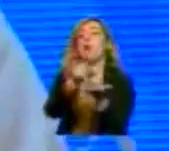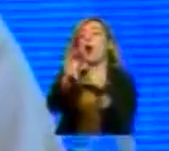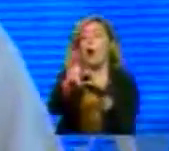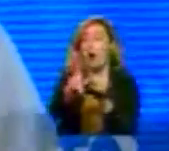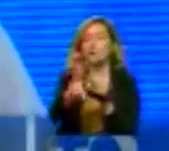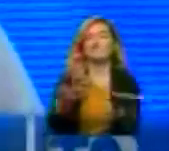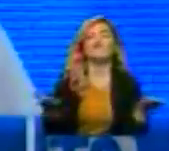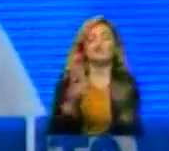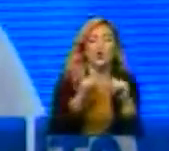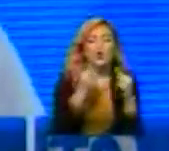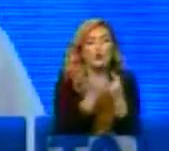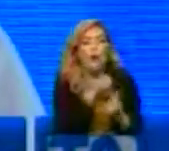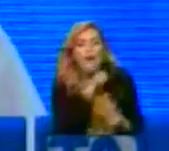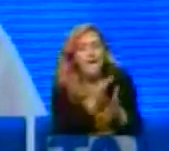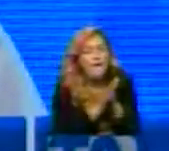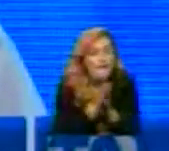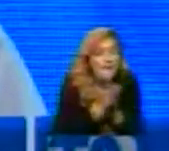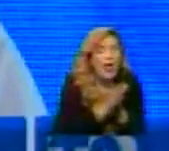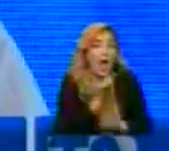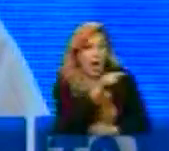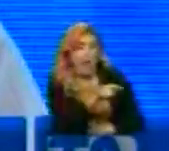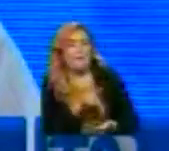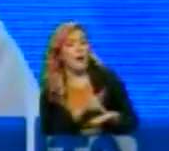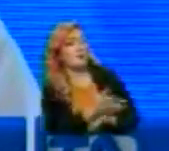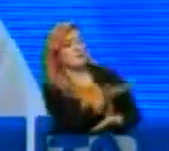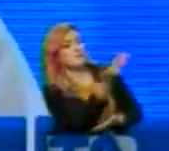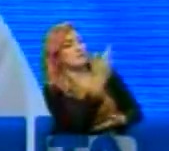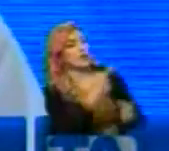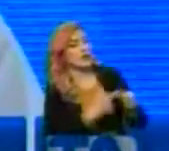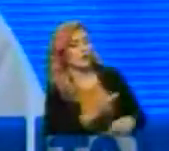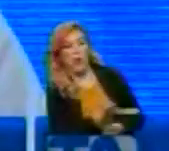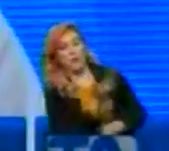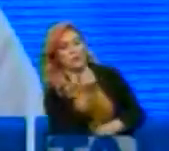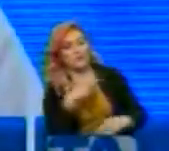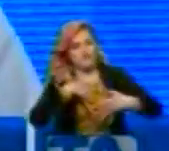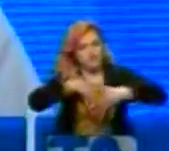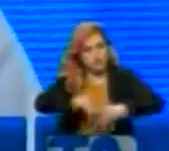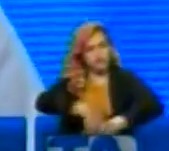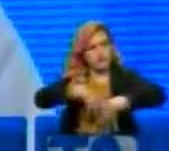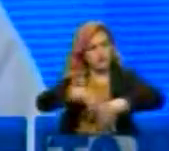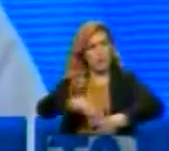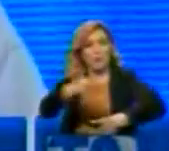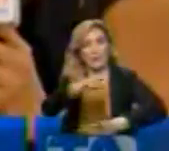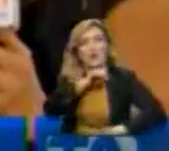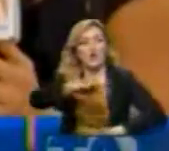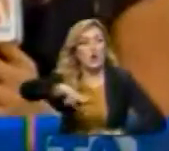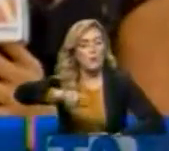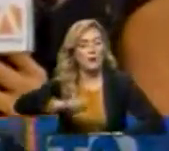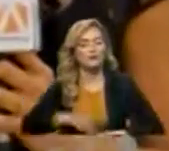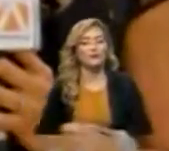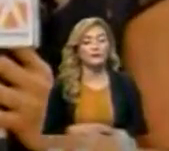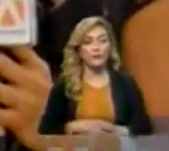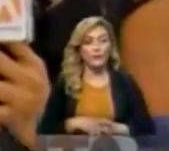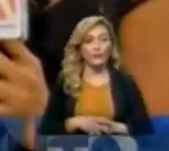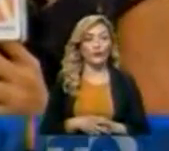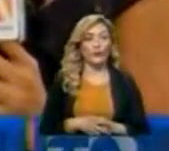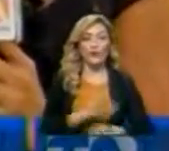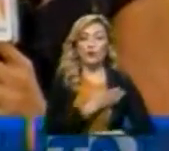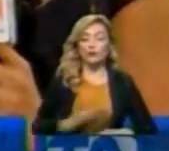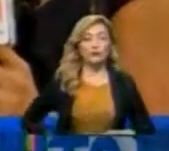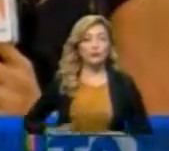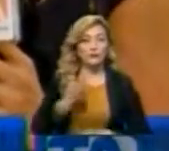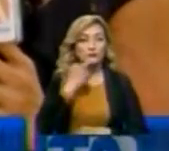las bandas criminales de Quito para que salgan a asaltar. El presidente también habló de